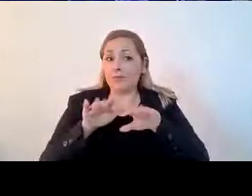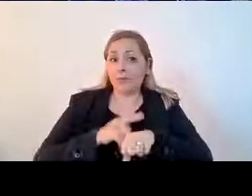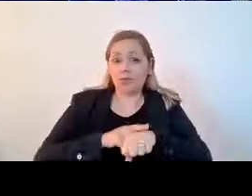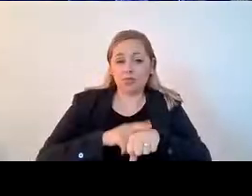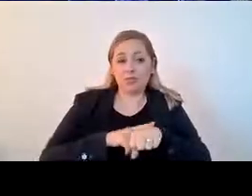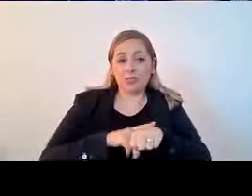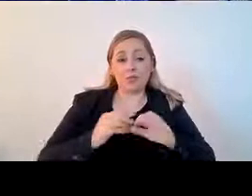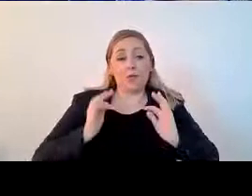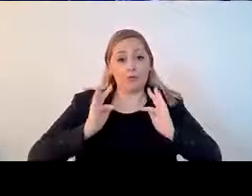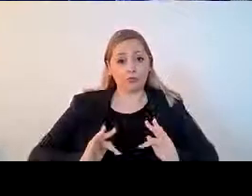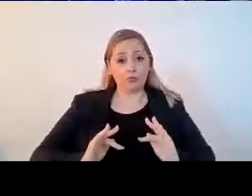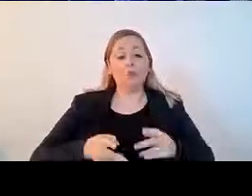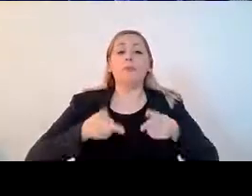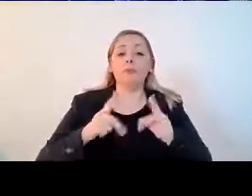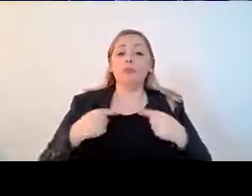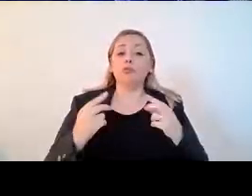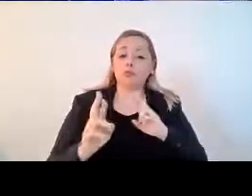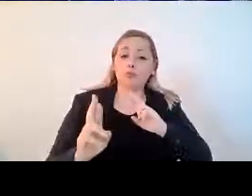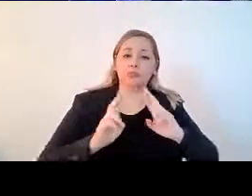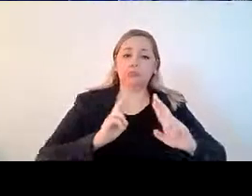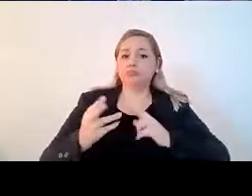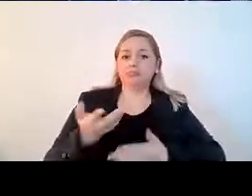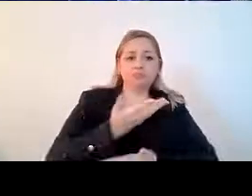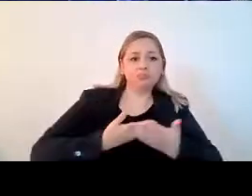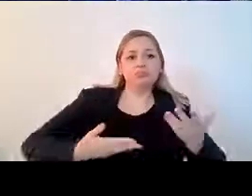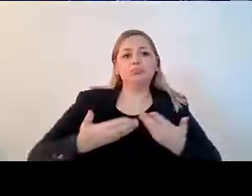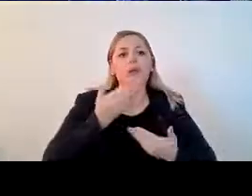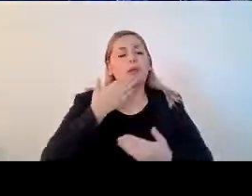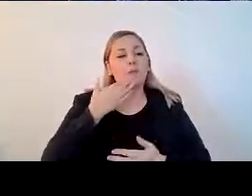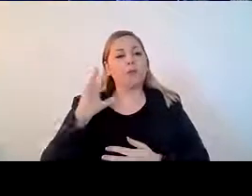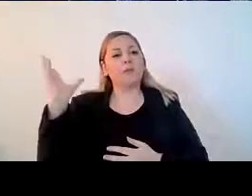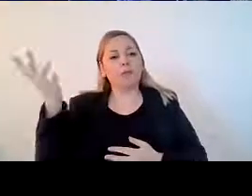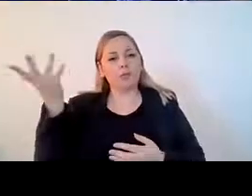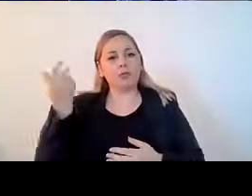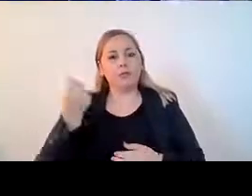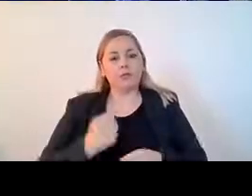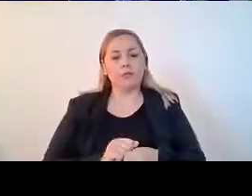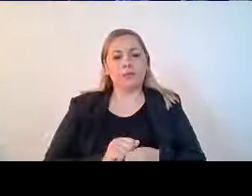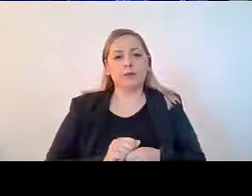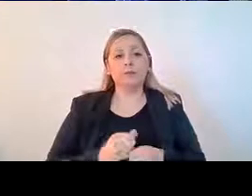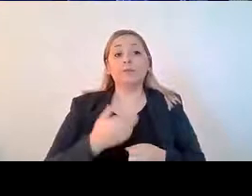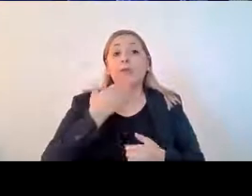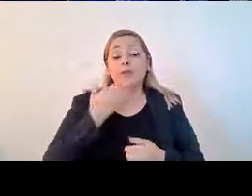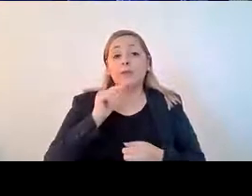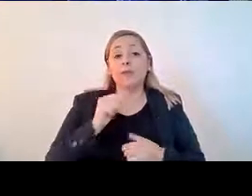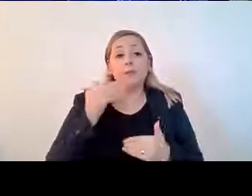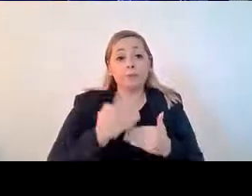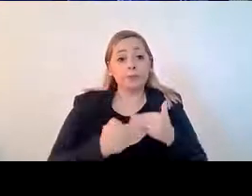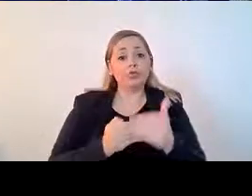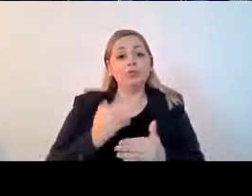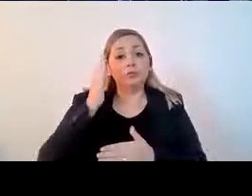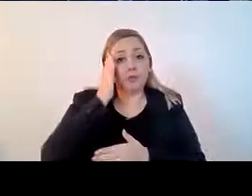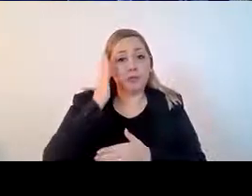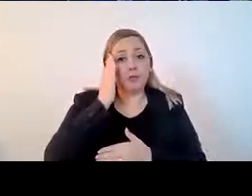funciones nos permiten relacionarnos con nosotros mismos y con el medio ambiente, donde también el proceso de memoria estaría